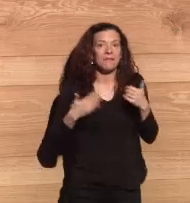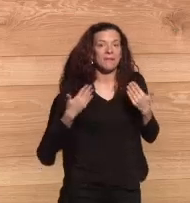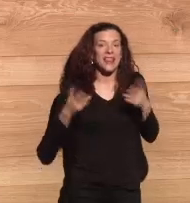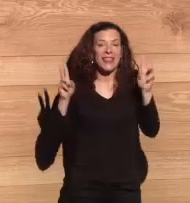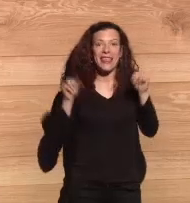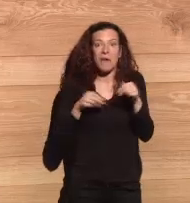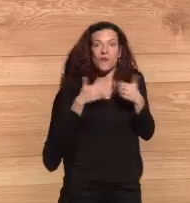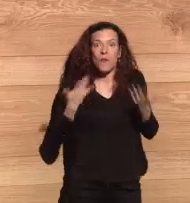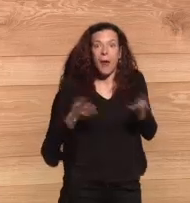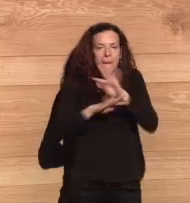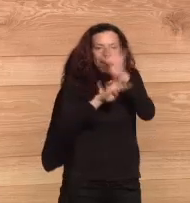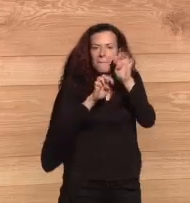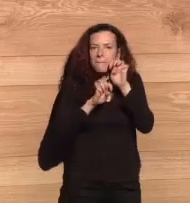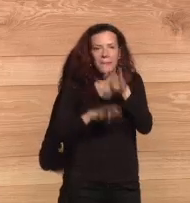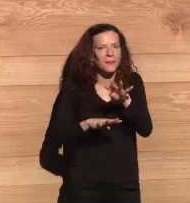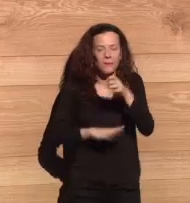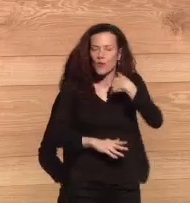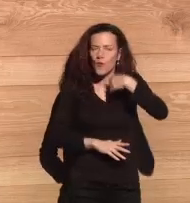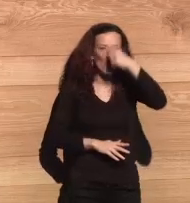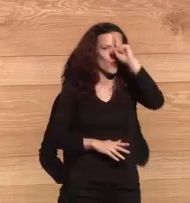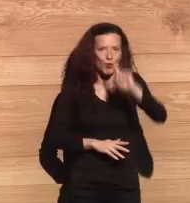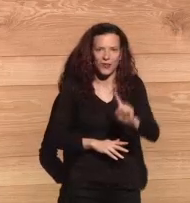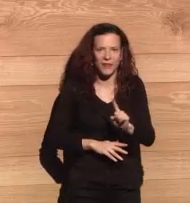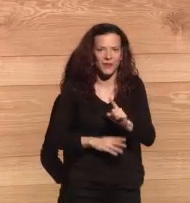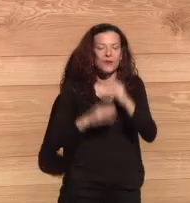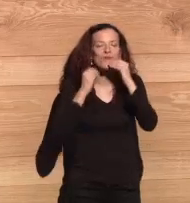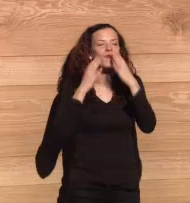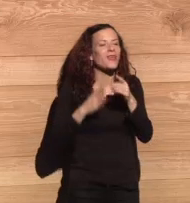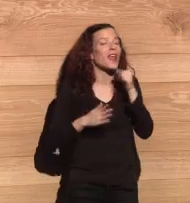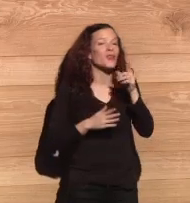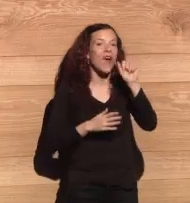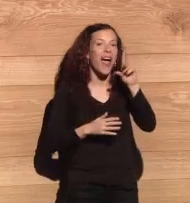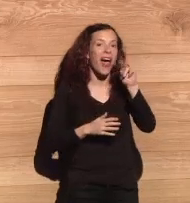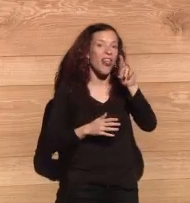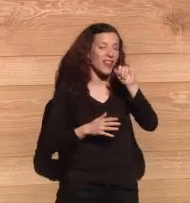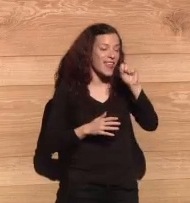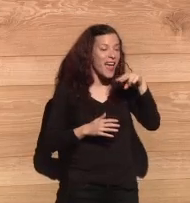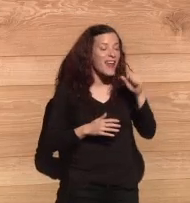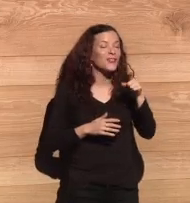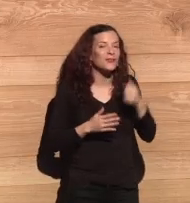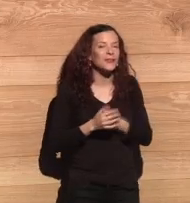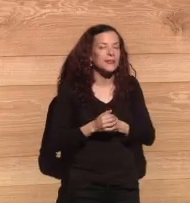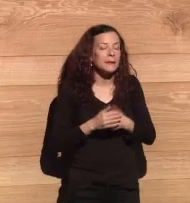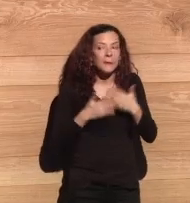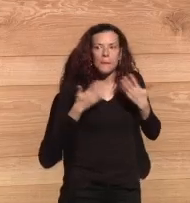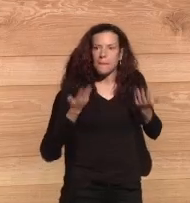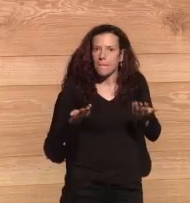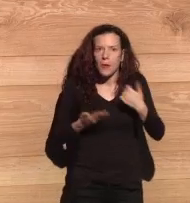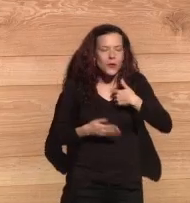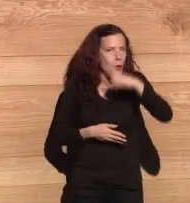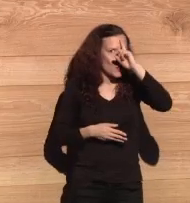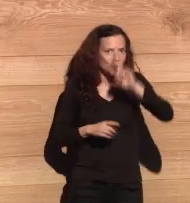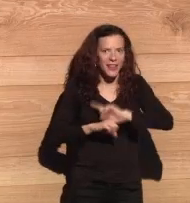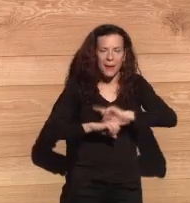el tema, no lo sé cuál será, ¿no? Muy bien. ¿Y tú, Adriana? Bueno, yo no sé también, no tengo ni